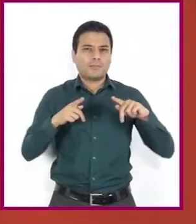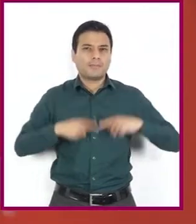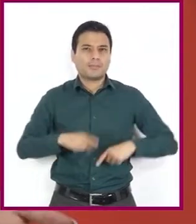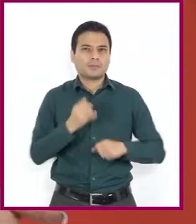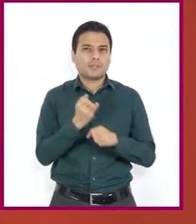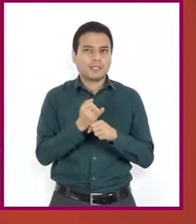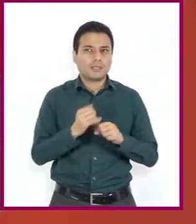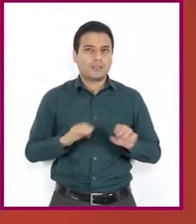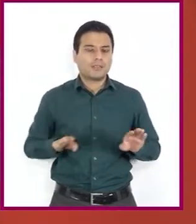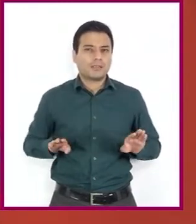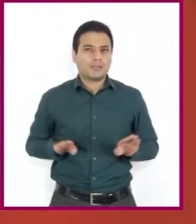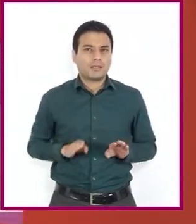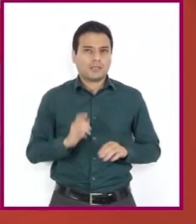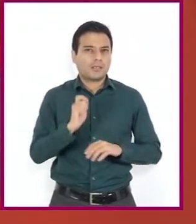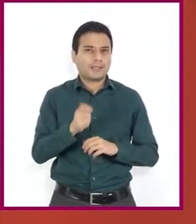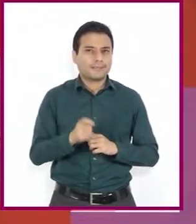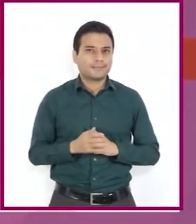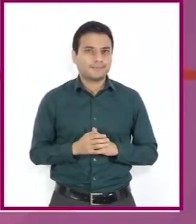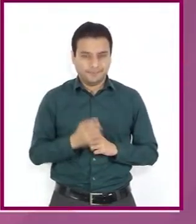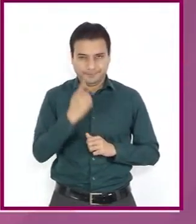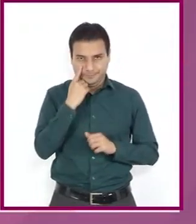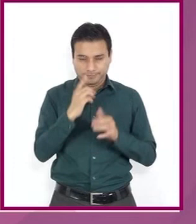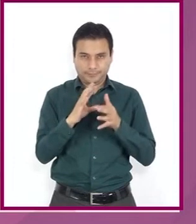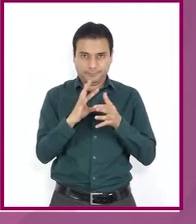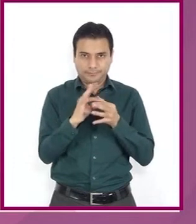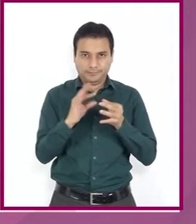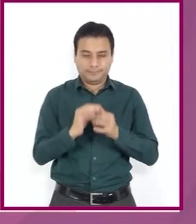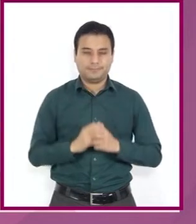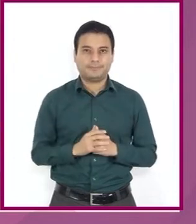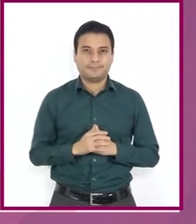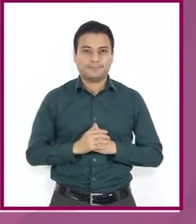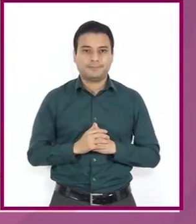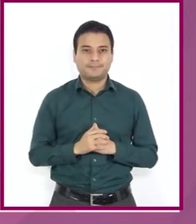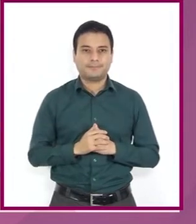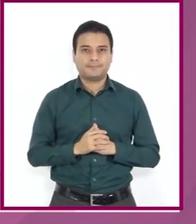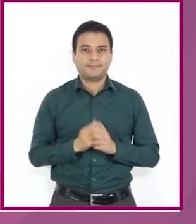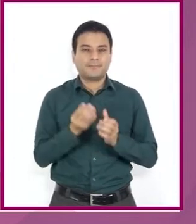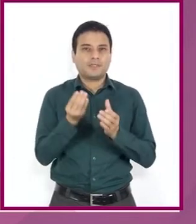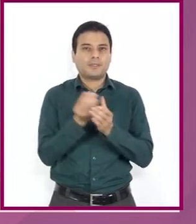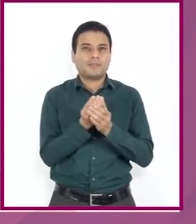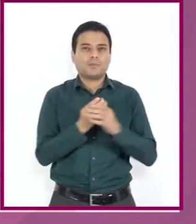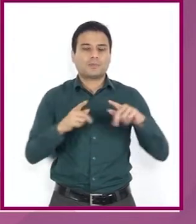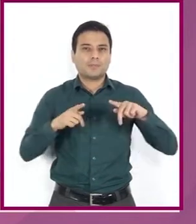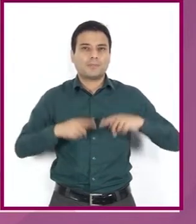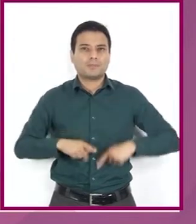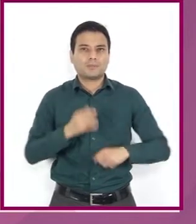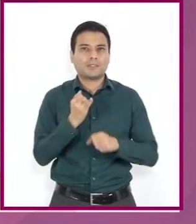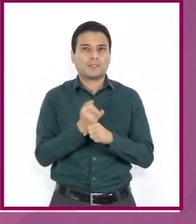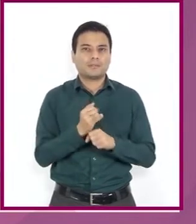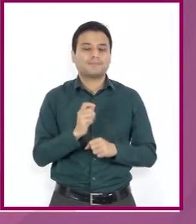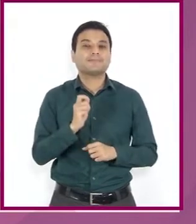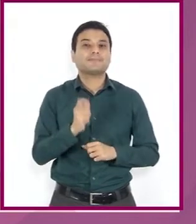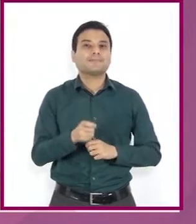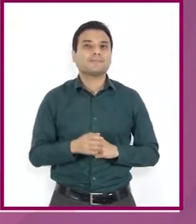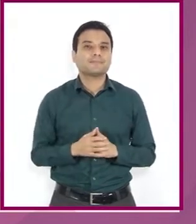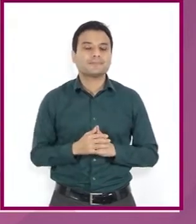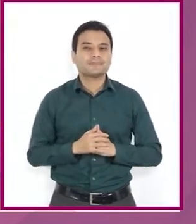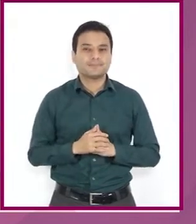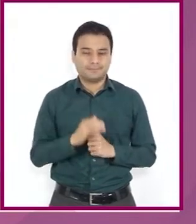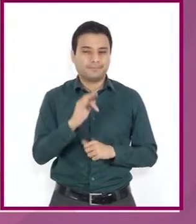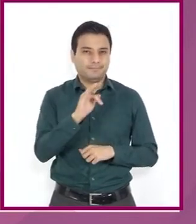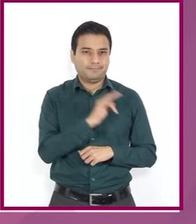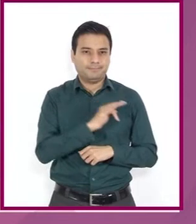qué características podemos encontrar en ellos. Los tipos de personajes dentro de una historia pueden ser